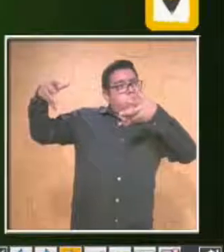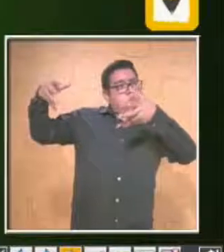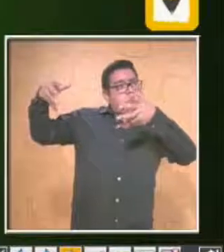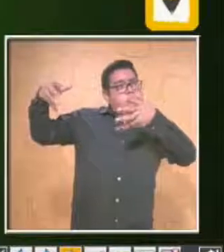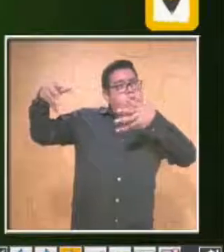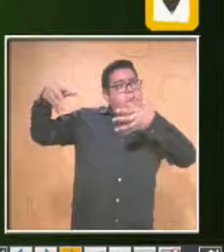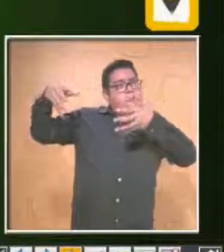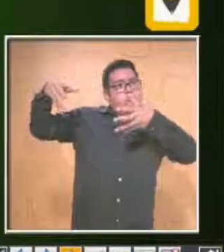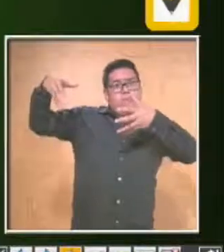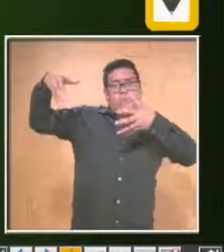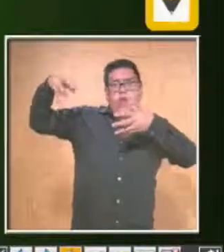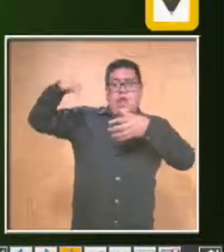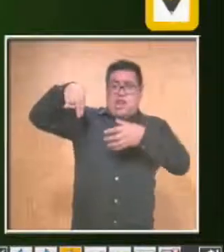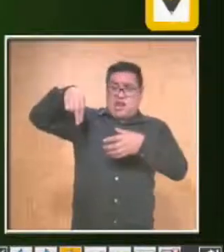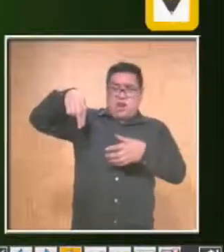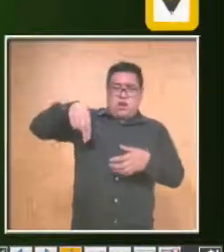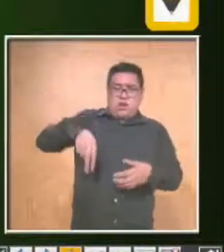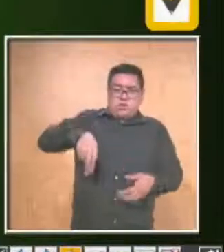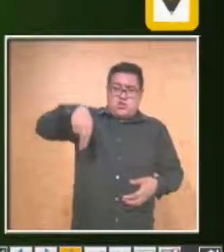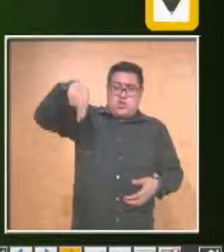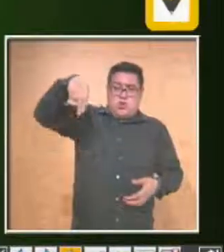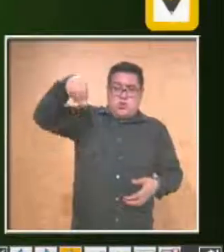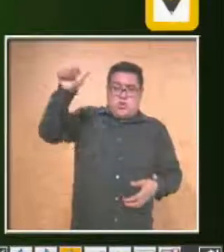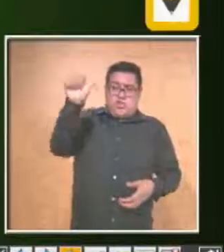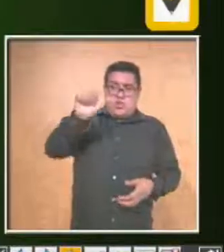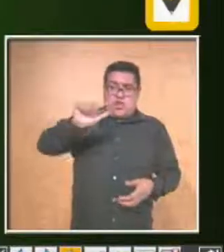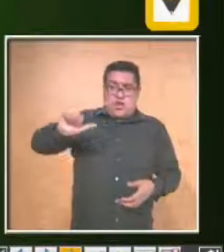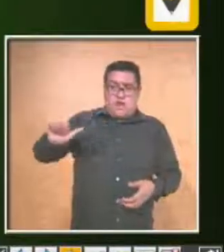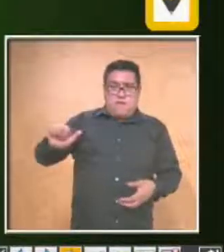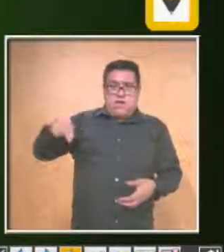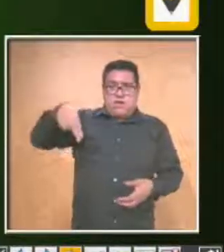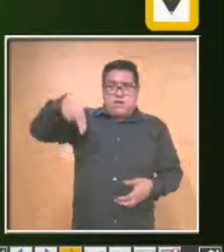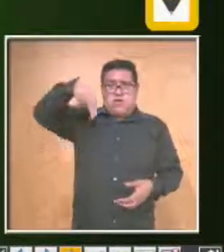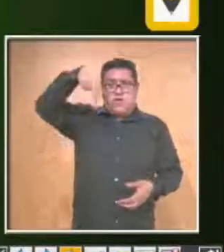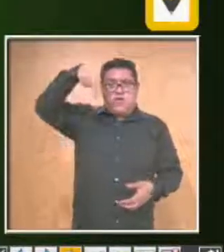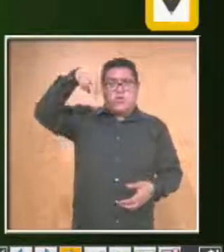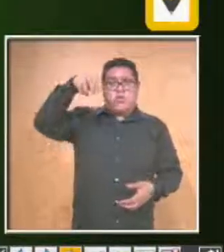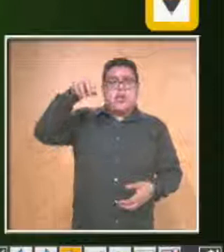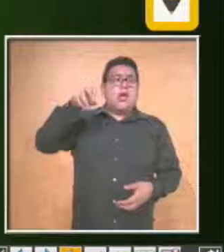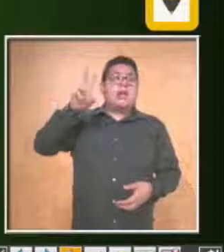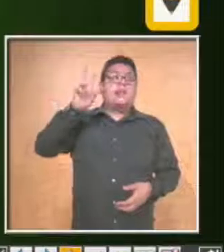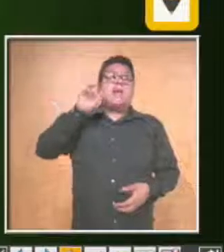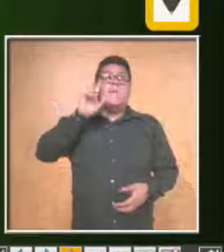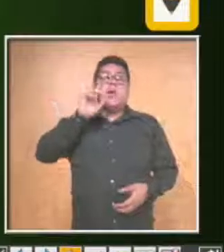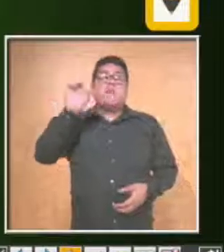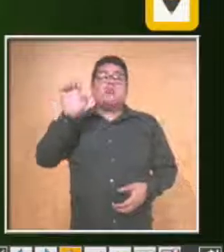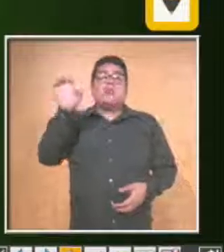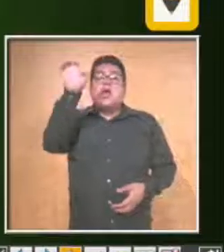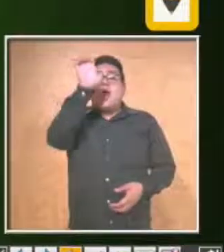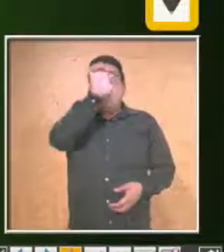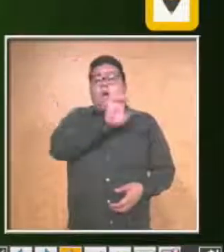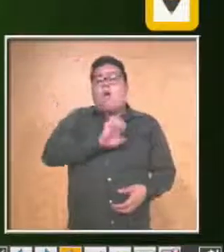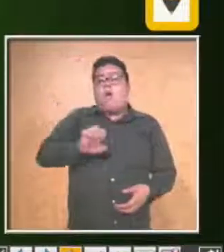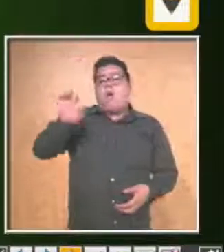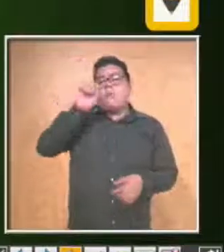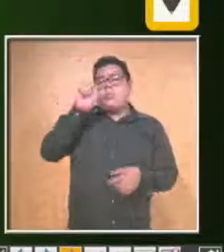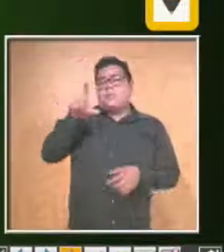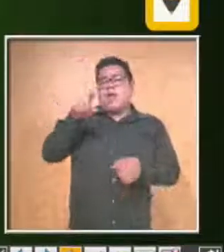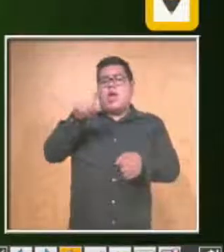Noten cómo el norte de África y Europa, principalmente en la parte de España y Portugal,